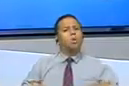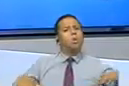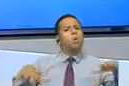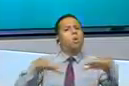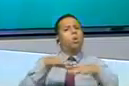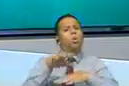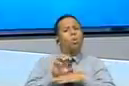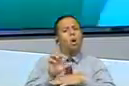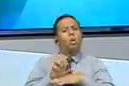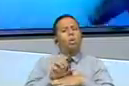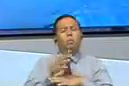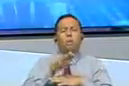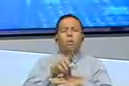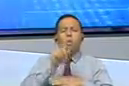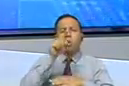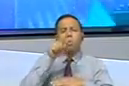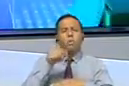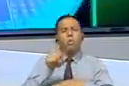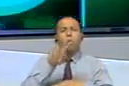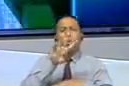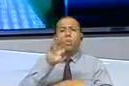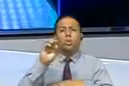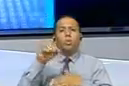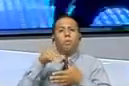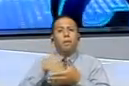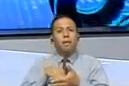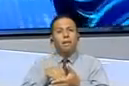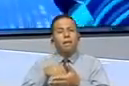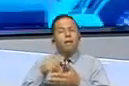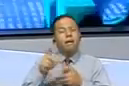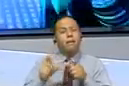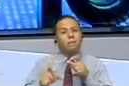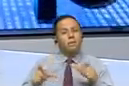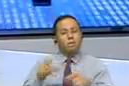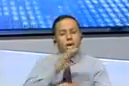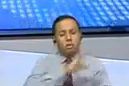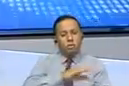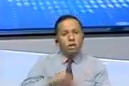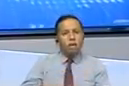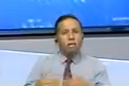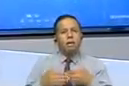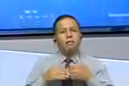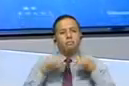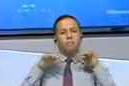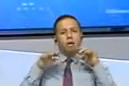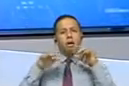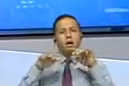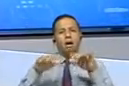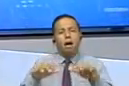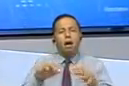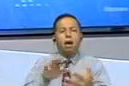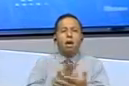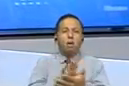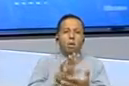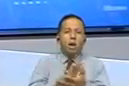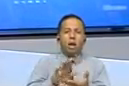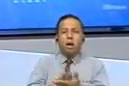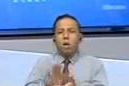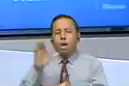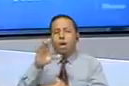alrededor de 1.400.000 estudiantes de bachillerato y básica superior regresaron a clases presenciales del régimen Sierra